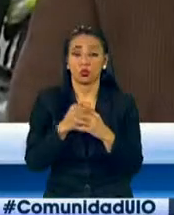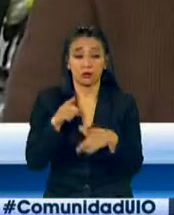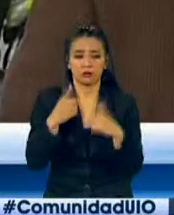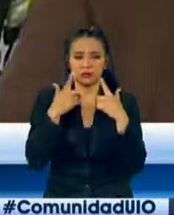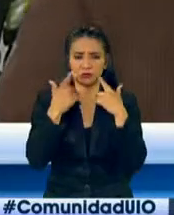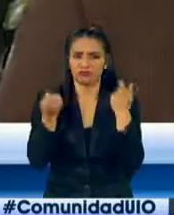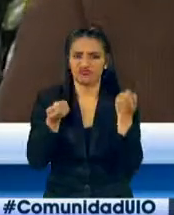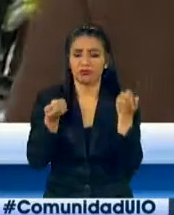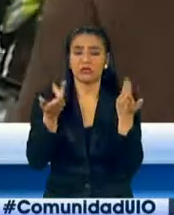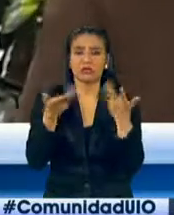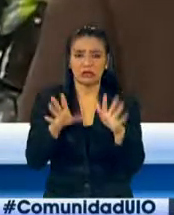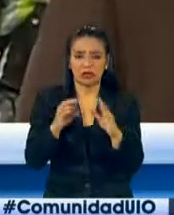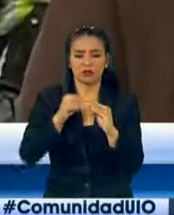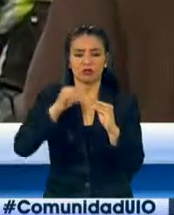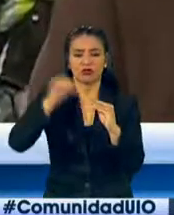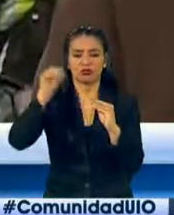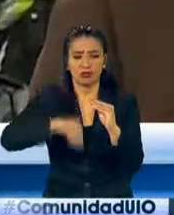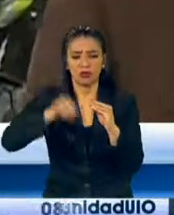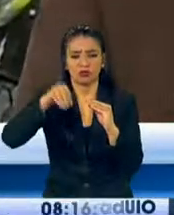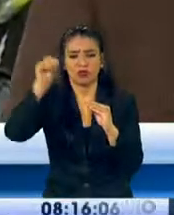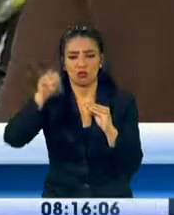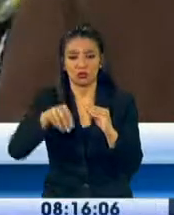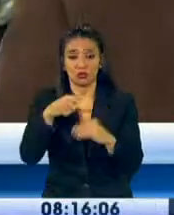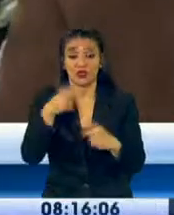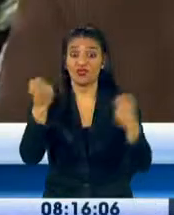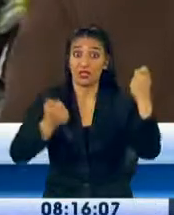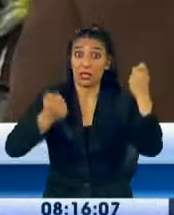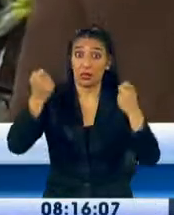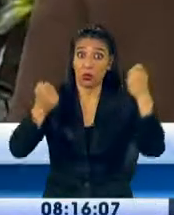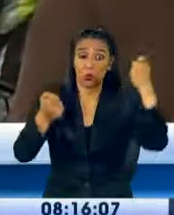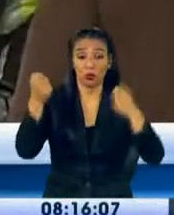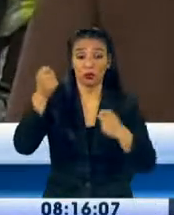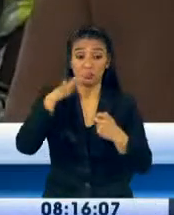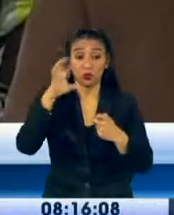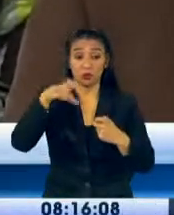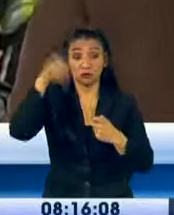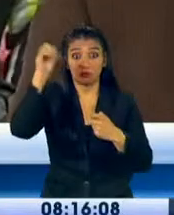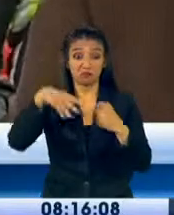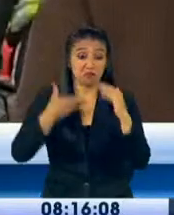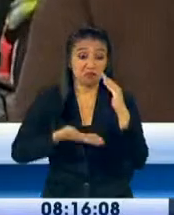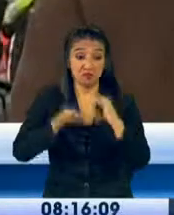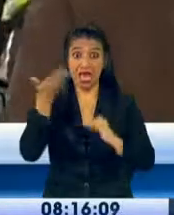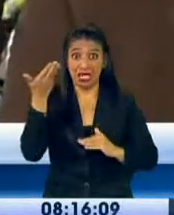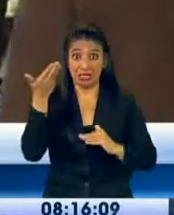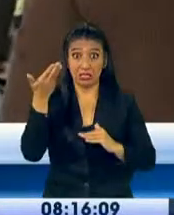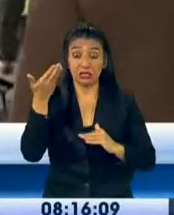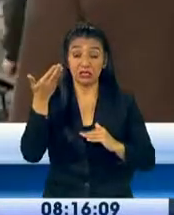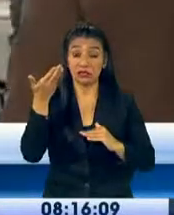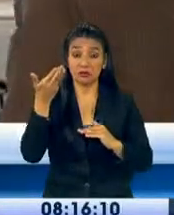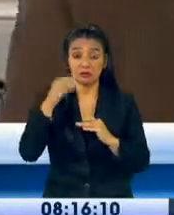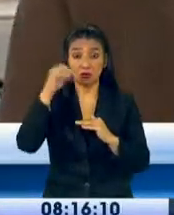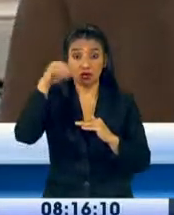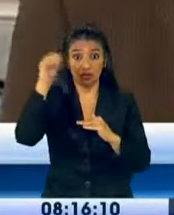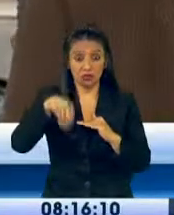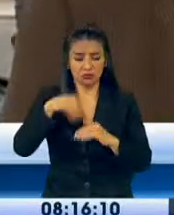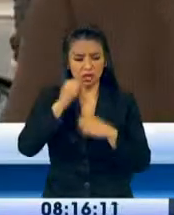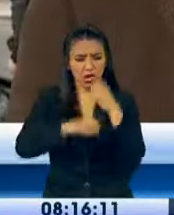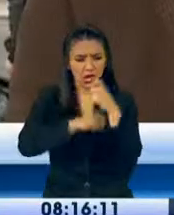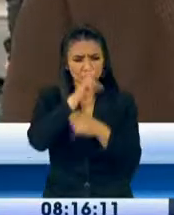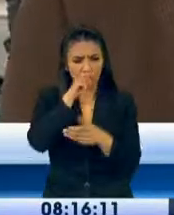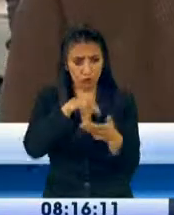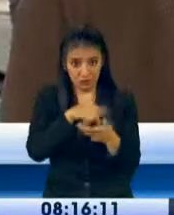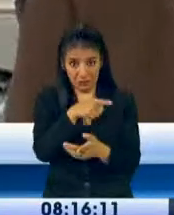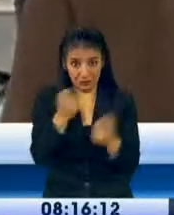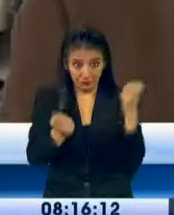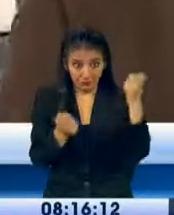controlados y tienen unos porcentajes. Si es que este vehículo sobrepasa el 50% del porcentaje, siendo del año 2000 el